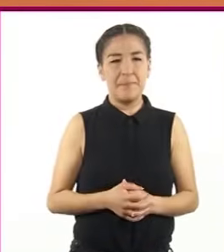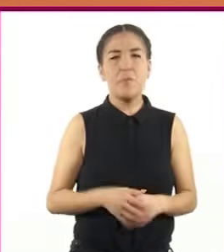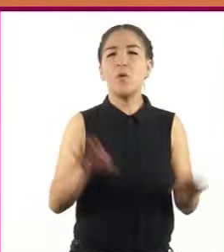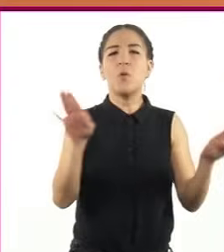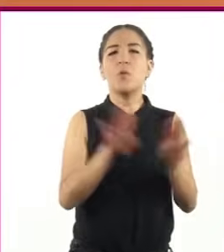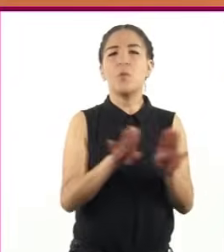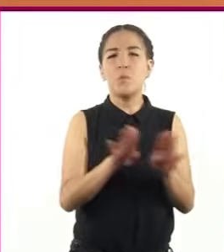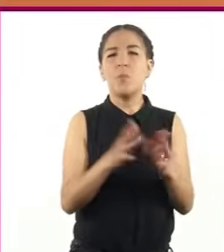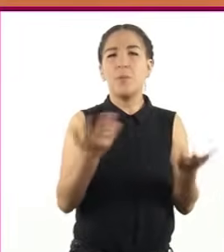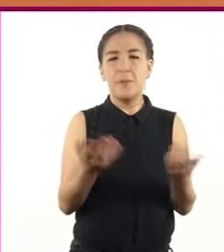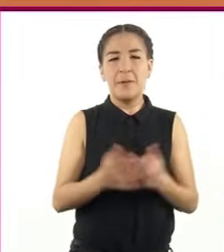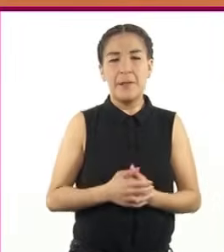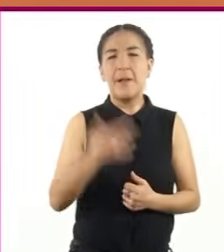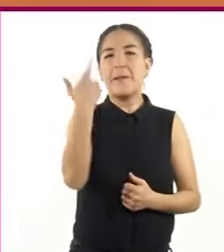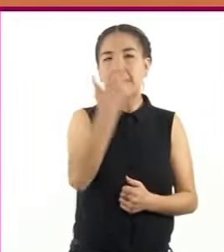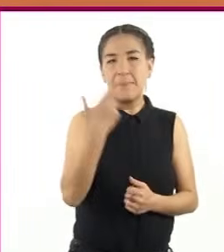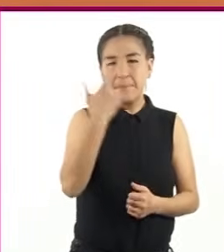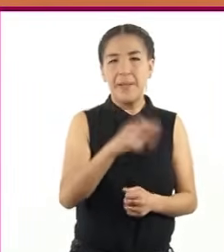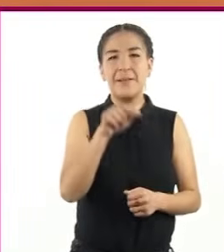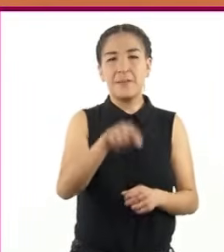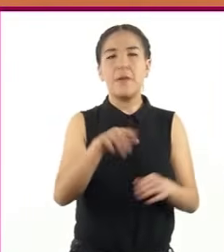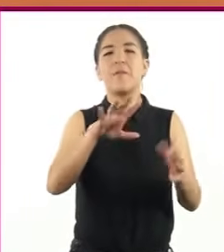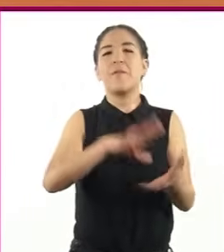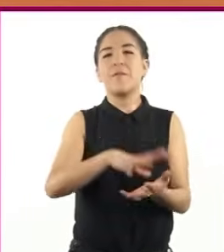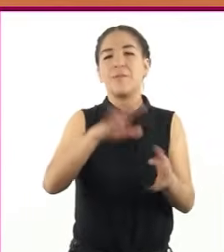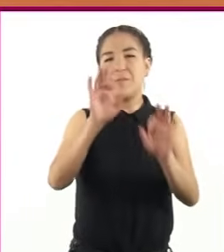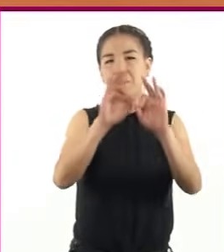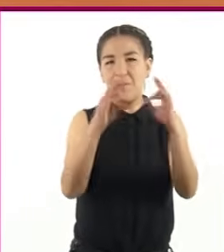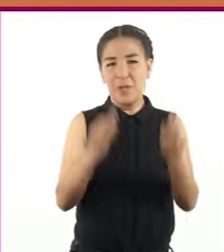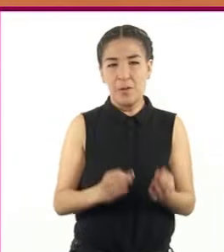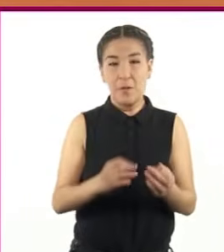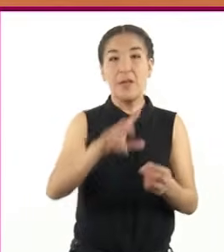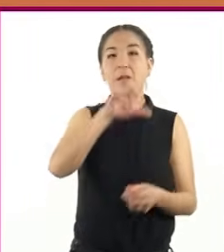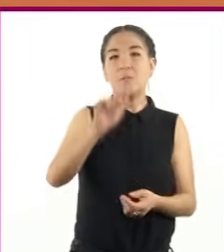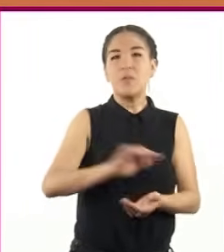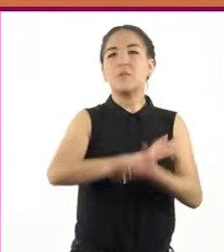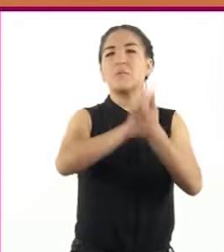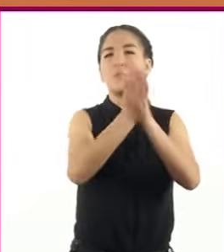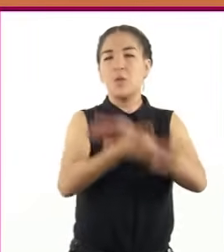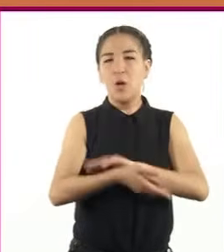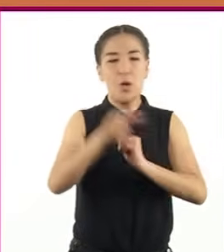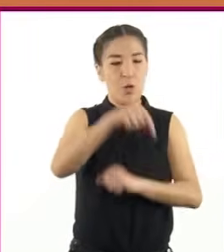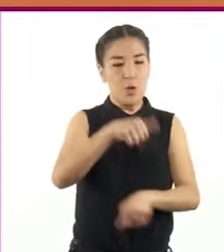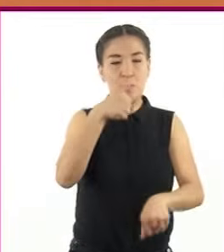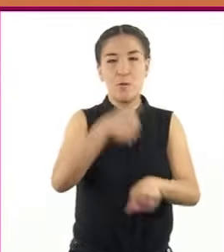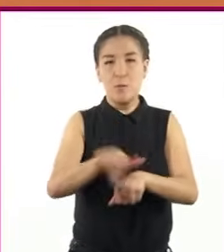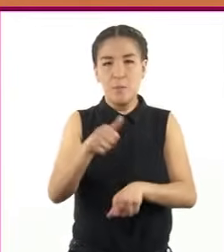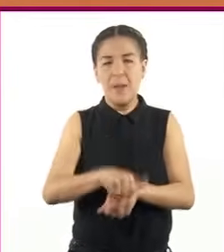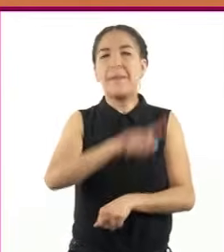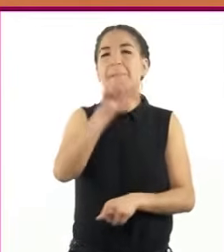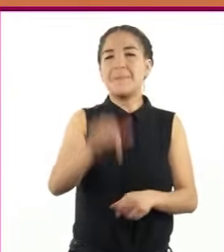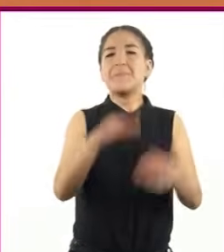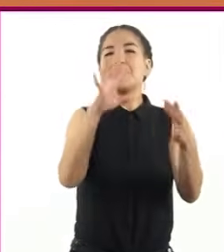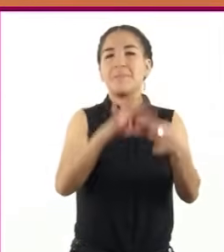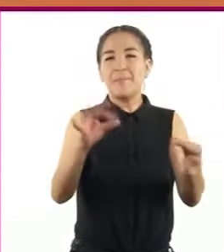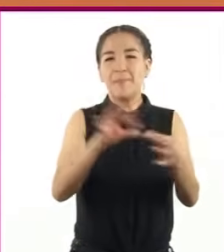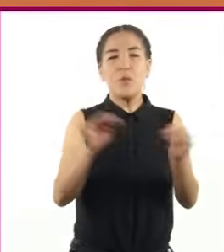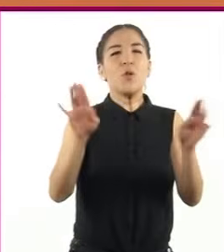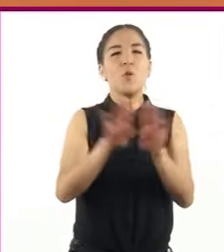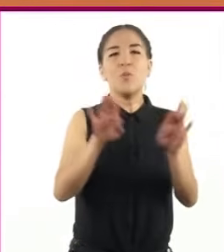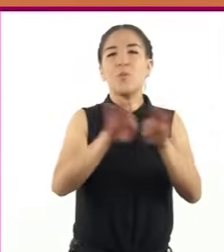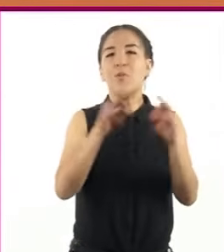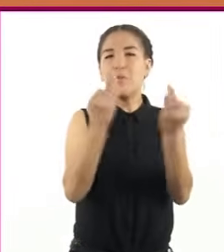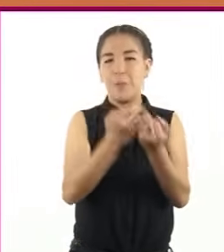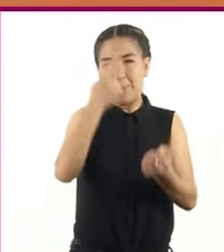conseguirlo, revisaremos sucesiones de figuras, las transformaremos en sucesiones numéricas y explicaremos dos métodos para